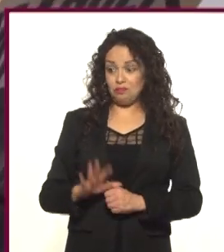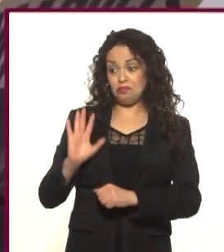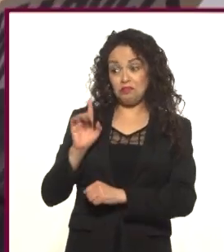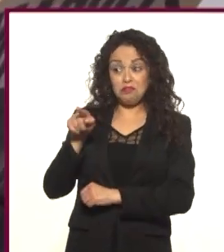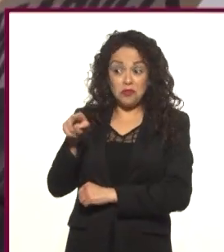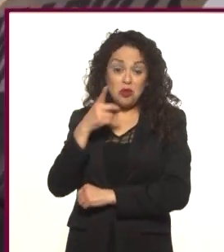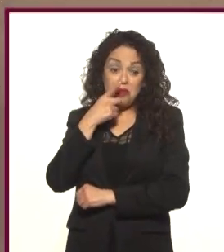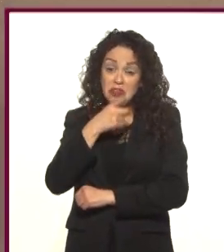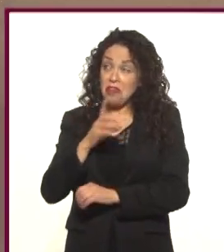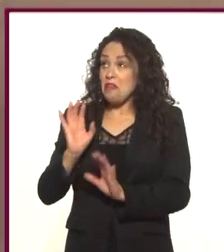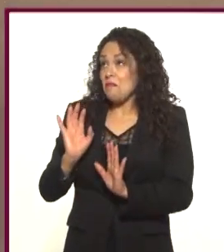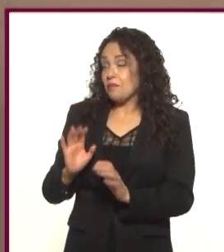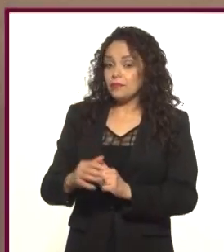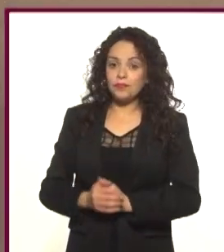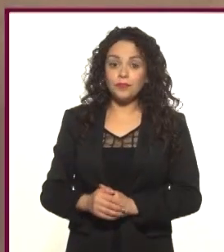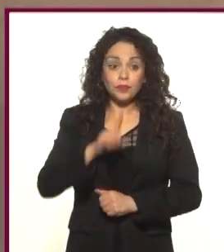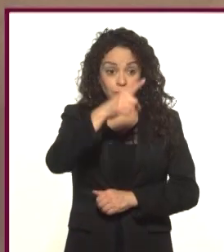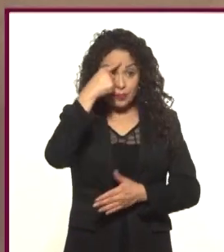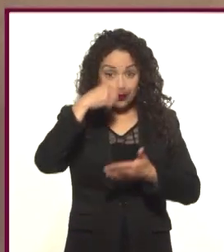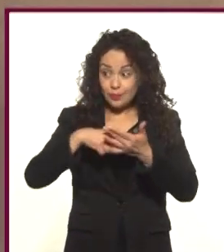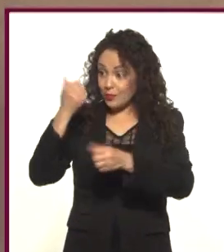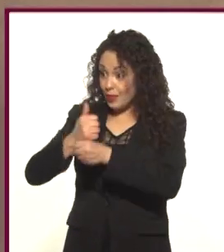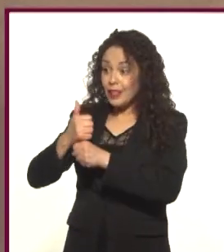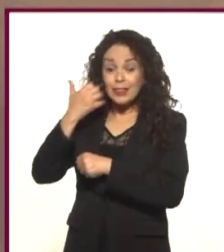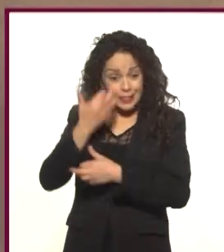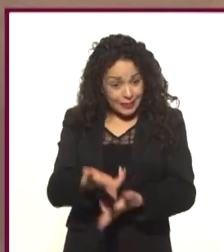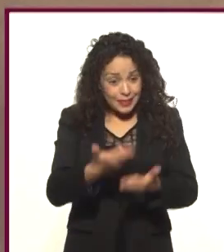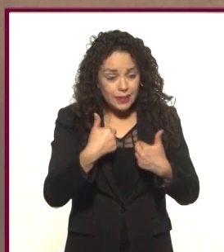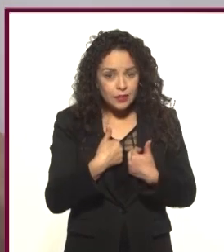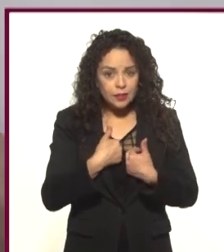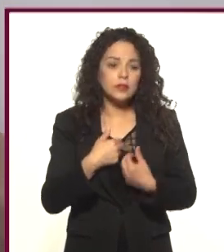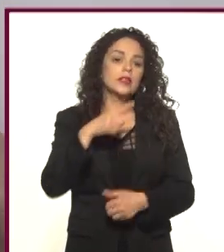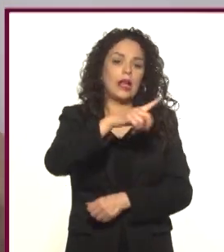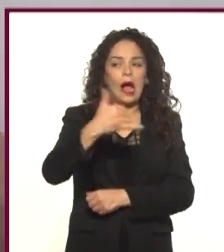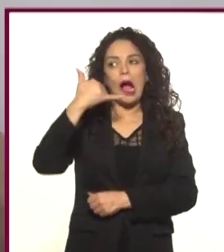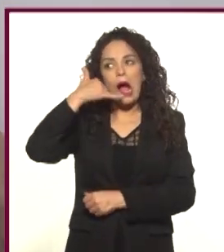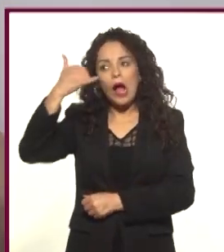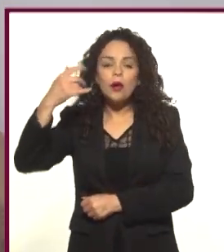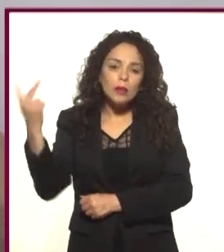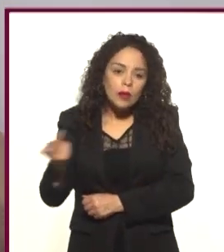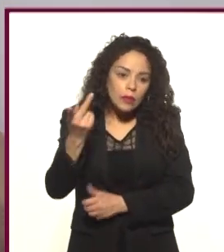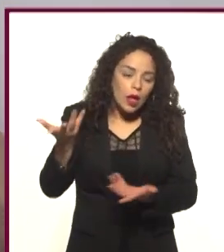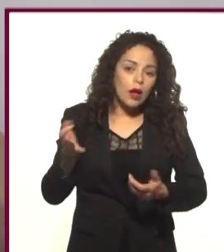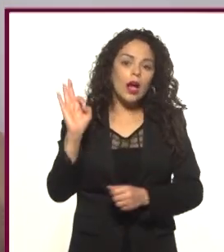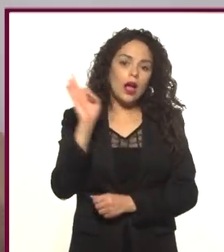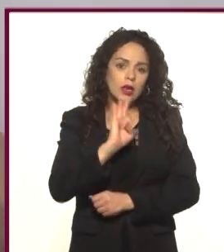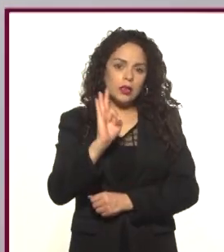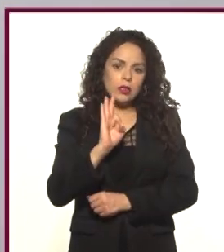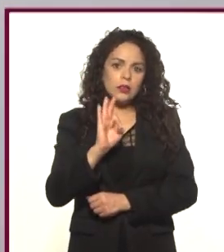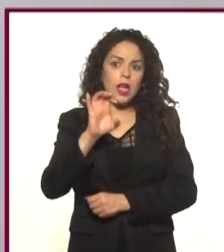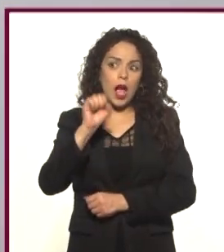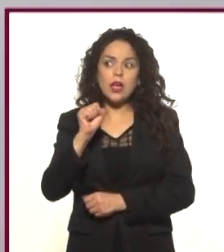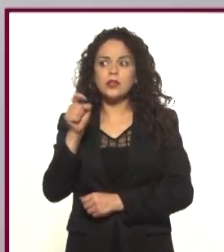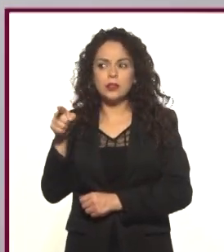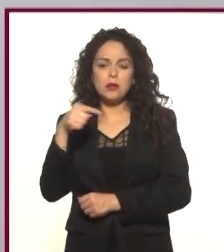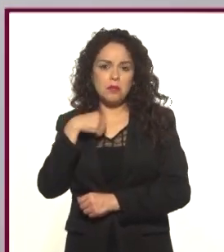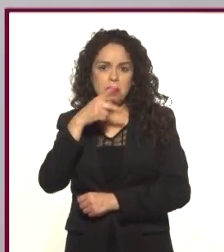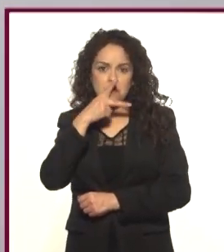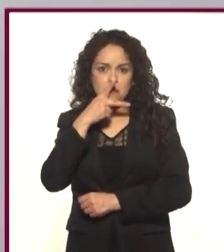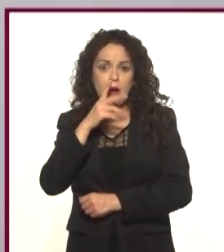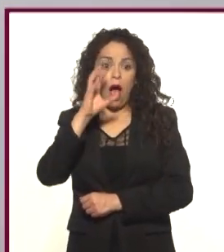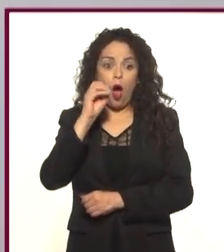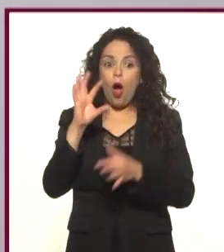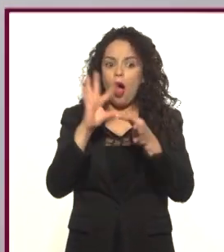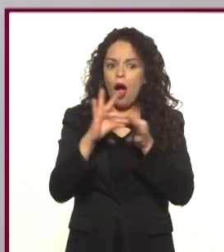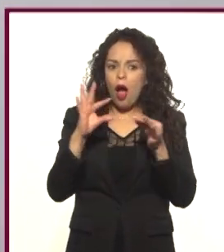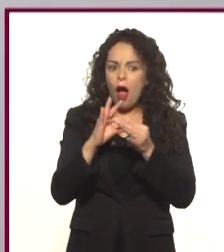dices. ¿Crees que me lo quieran regalar los abuelos? Pues márcales y pregúntales. A lo mejor sí son de papá o te